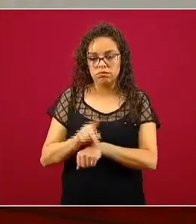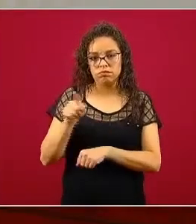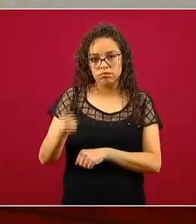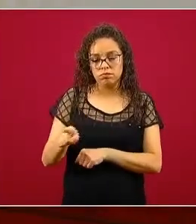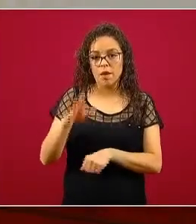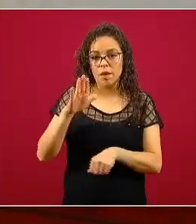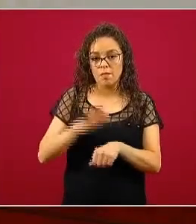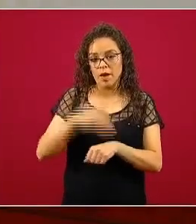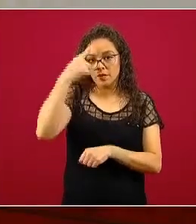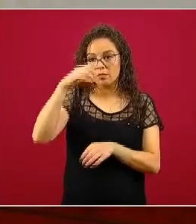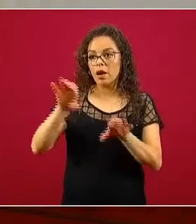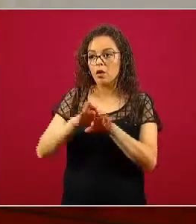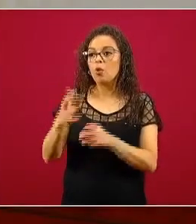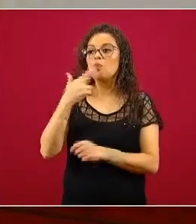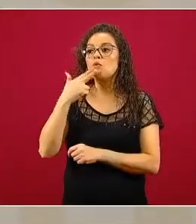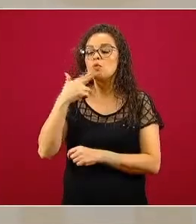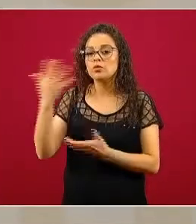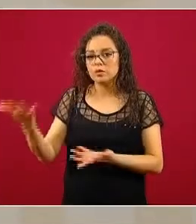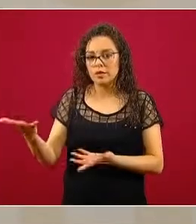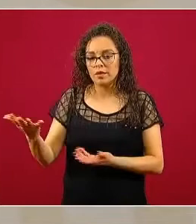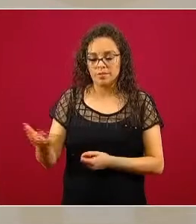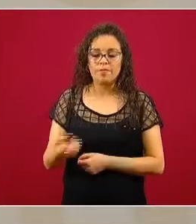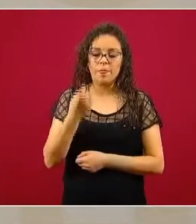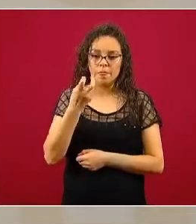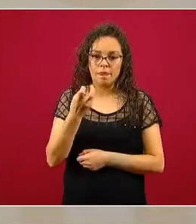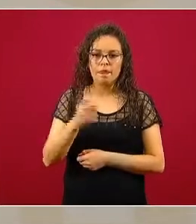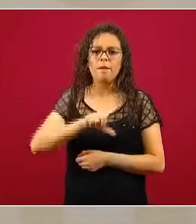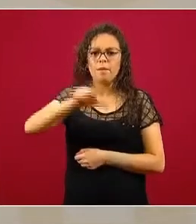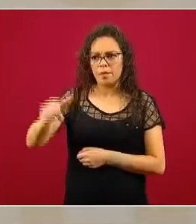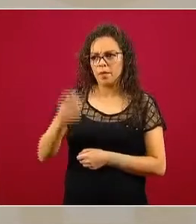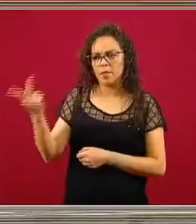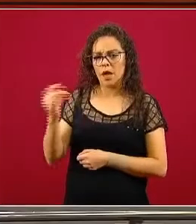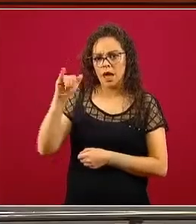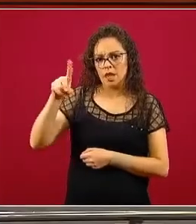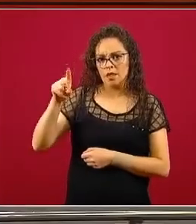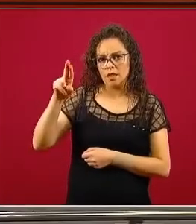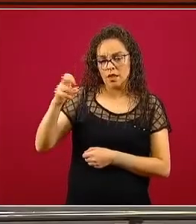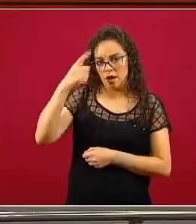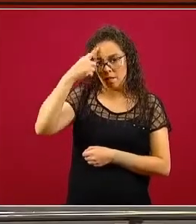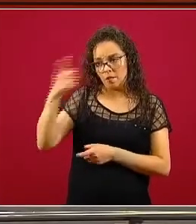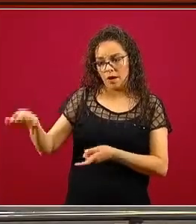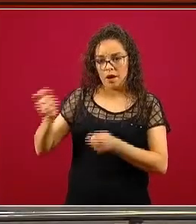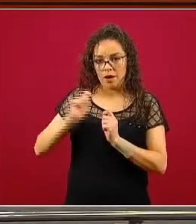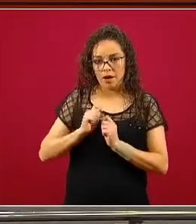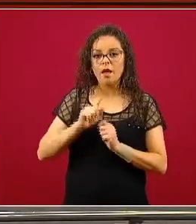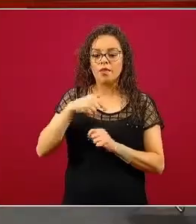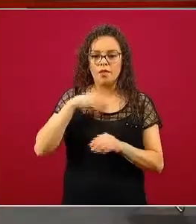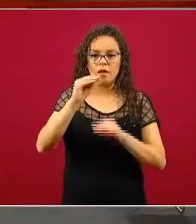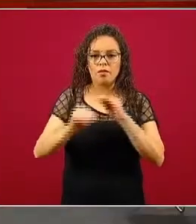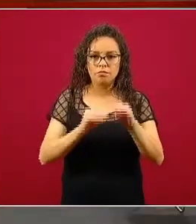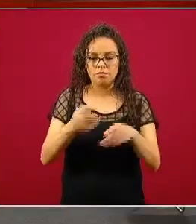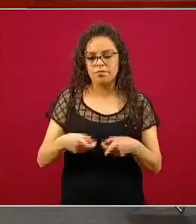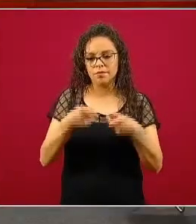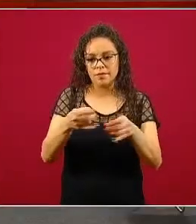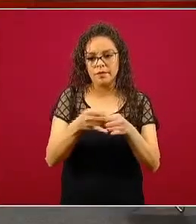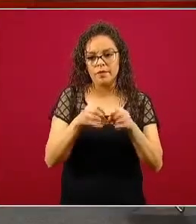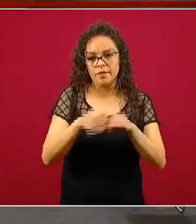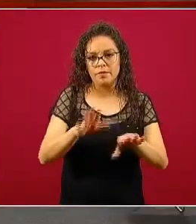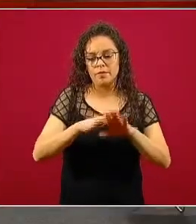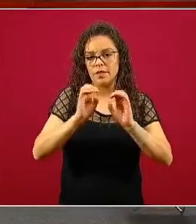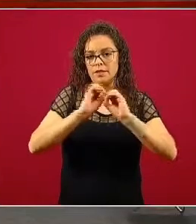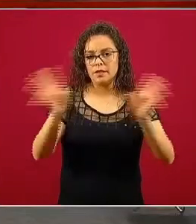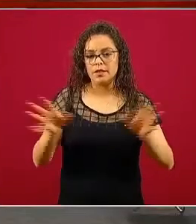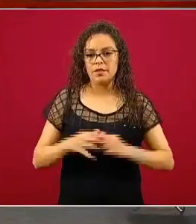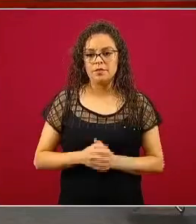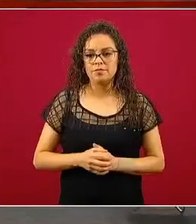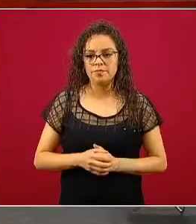aplicación. Pero con mucho gusto solicitamos los datos al INDRE para poderlas actualizar. Hay un